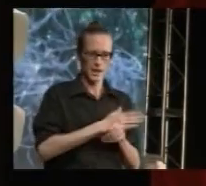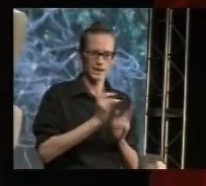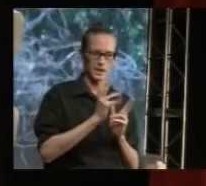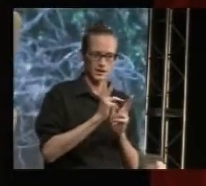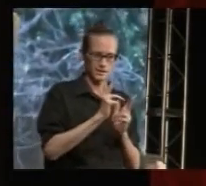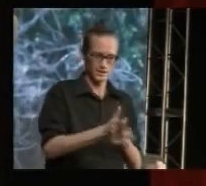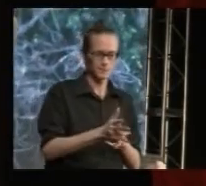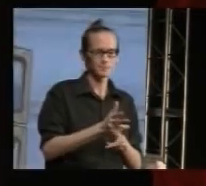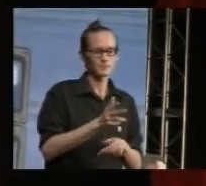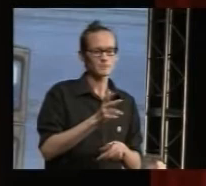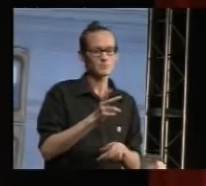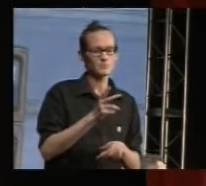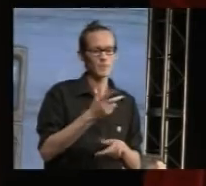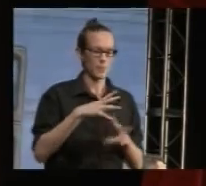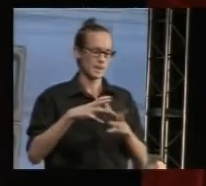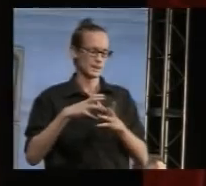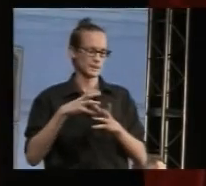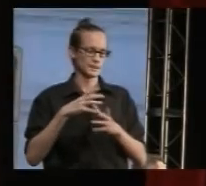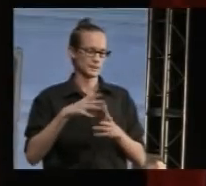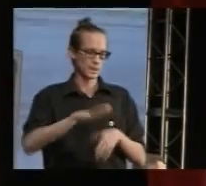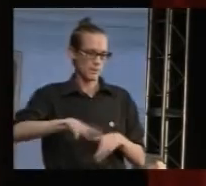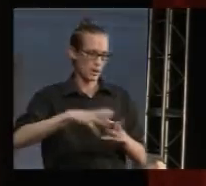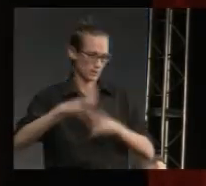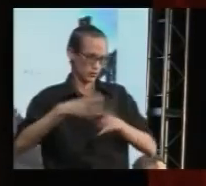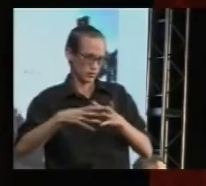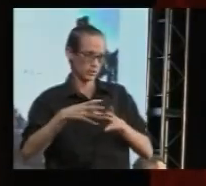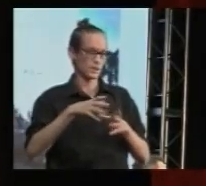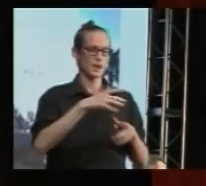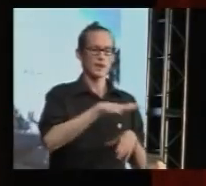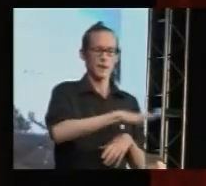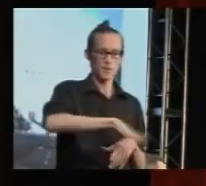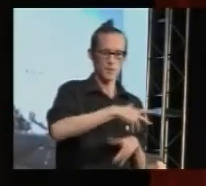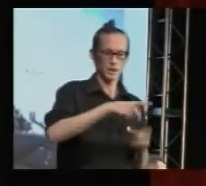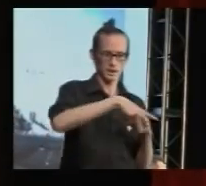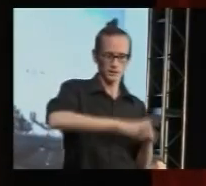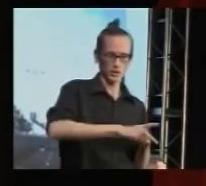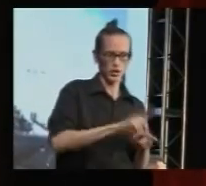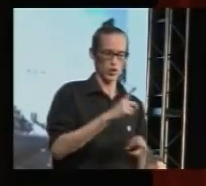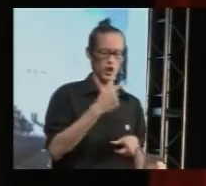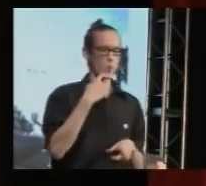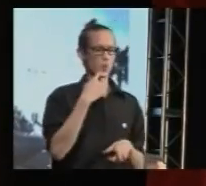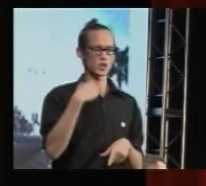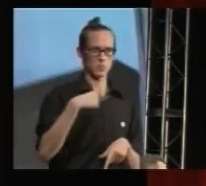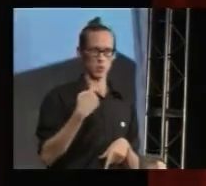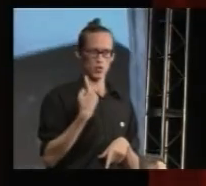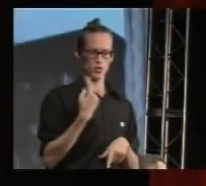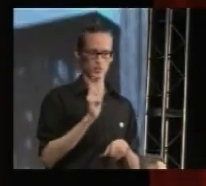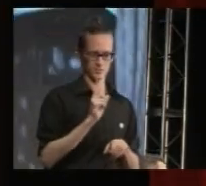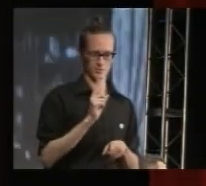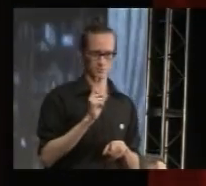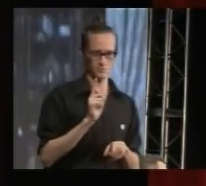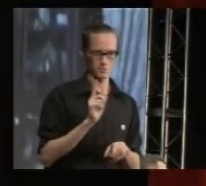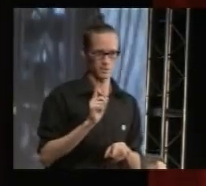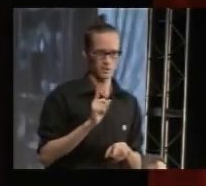he propuesto que tanto el Parque Industrial como el Parque Tecnológico a crearse no esté el municipio solo, sino que estén integrados y